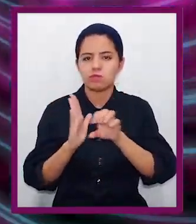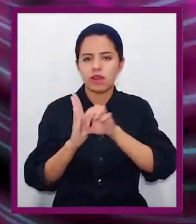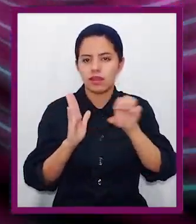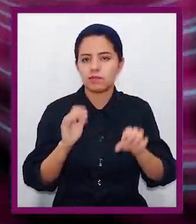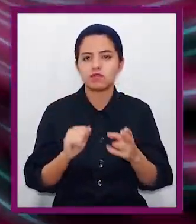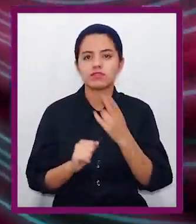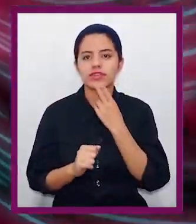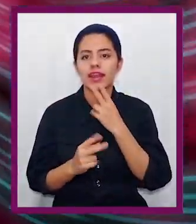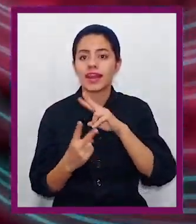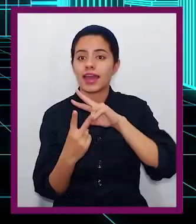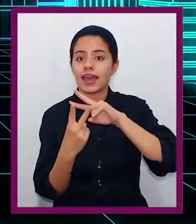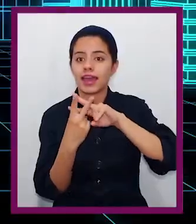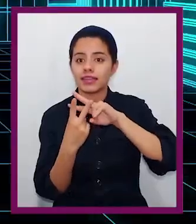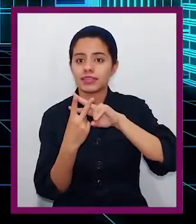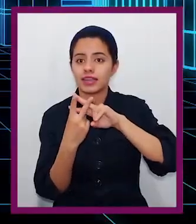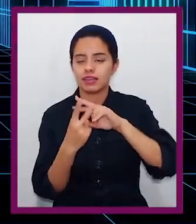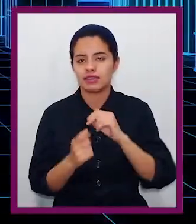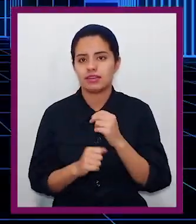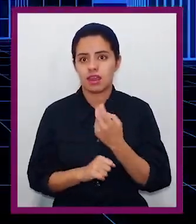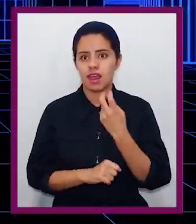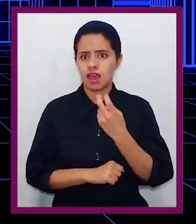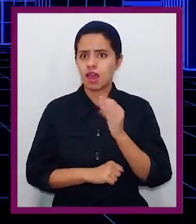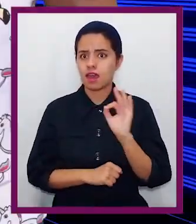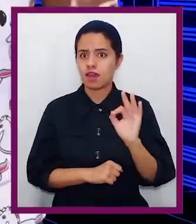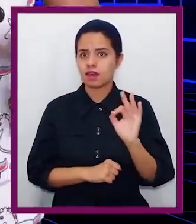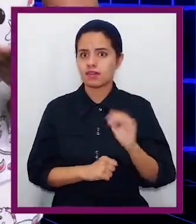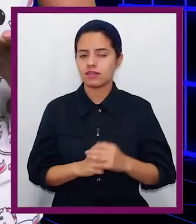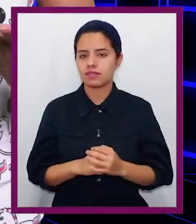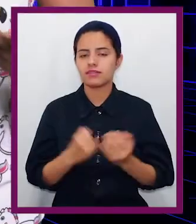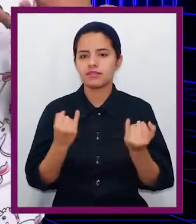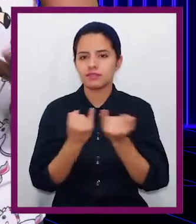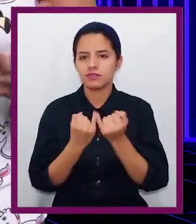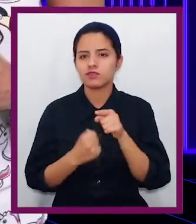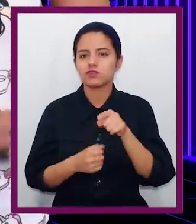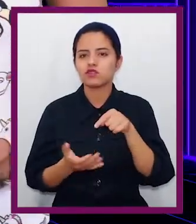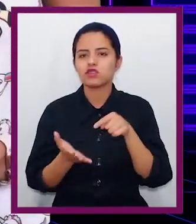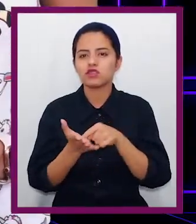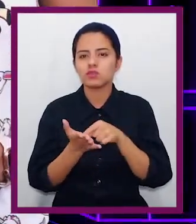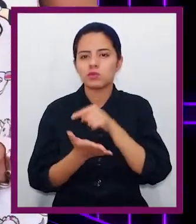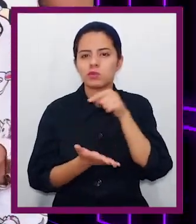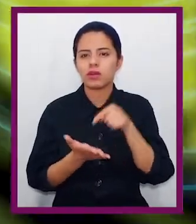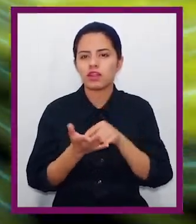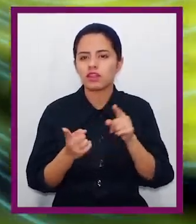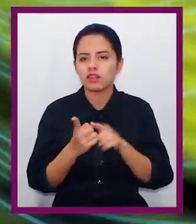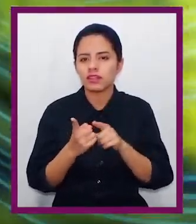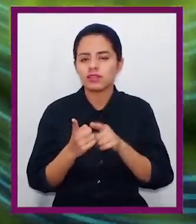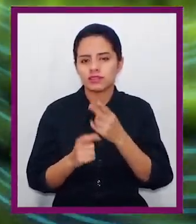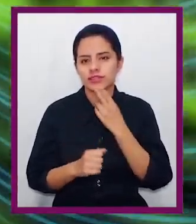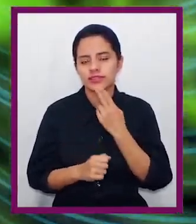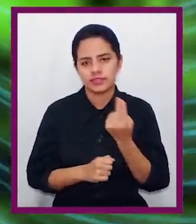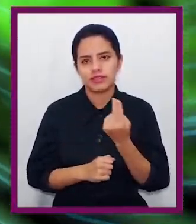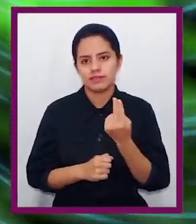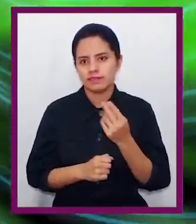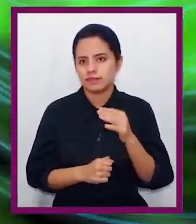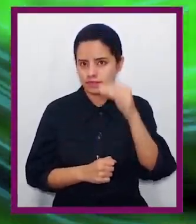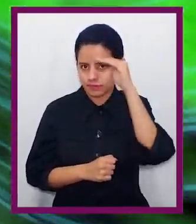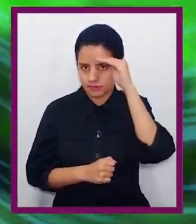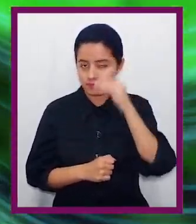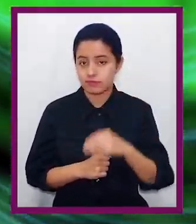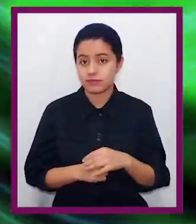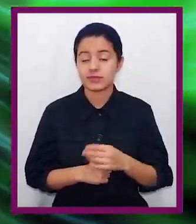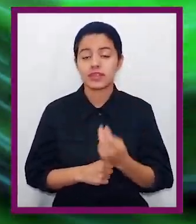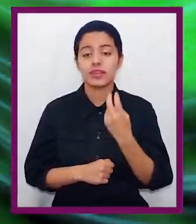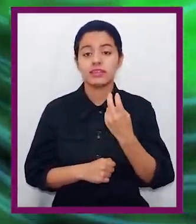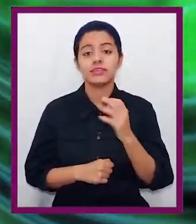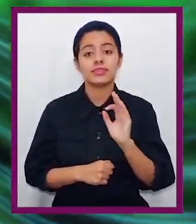hashtags, por ejemplo. ¡Esa es una buena idea! También depende de dónde se utilicen. Pero aguas, porque así